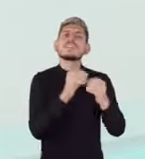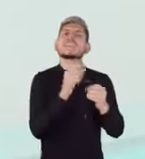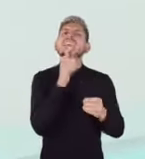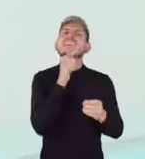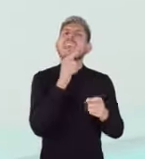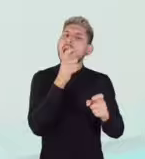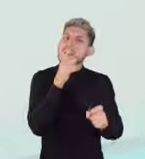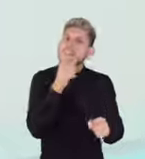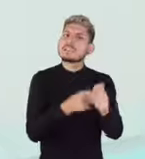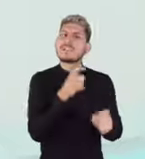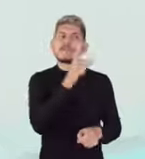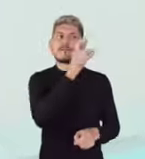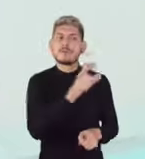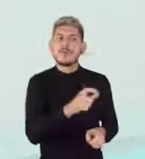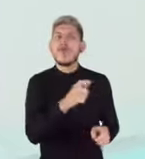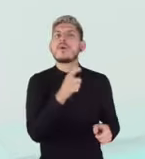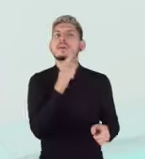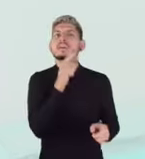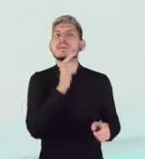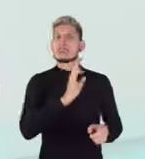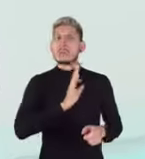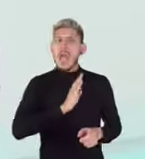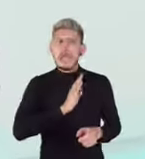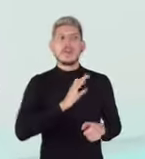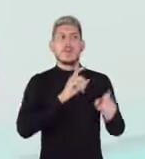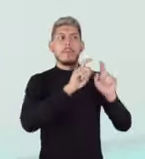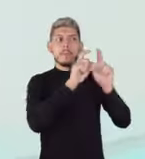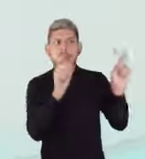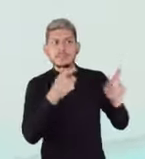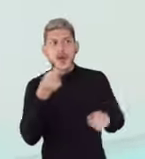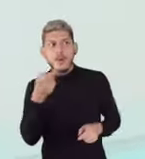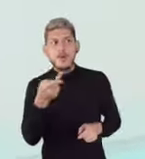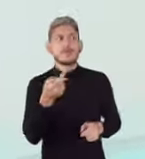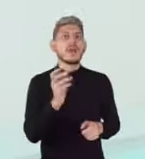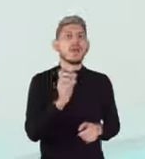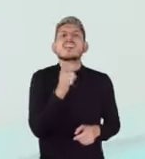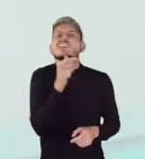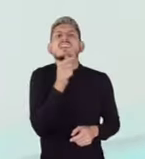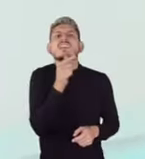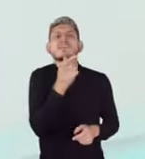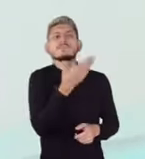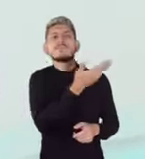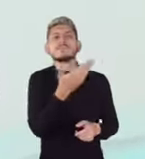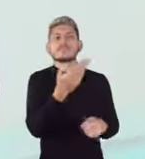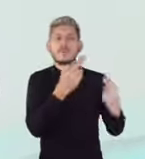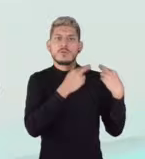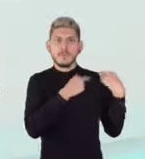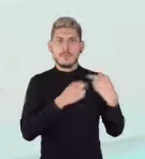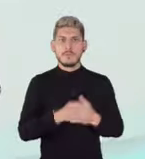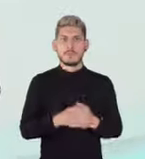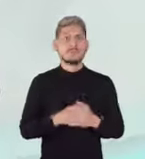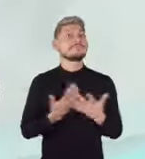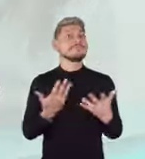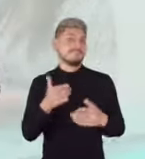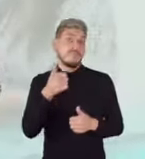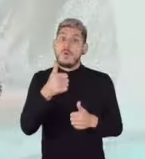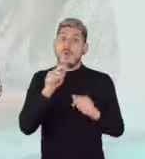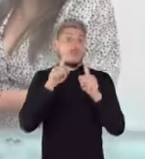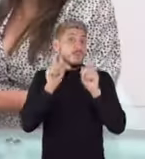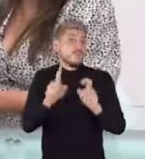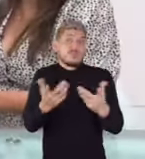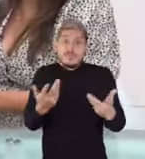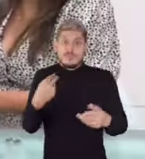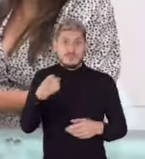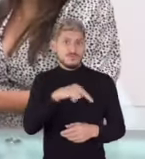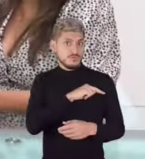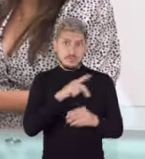es específicamente el departamento técnico, la empresa pública, o quiénes son los que están alrededor de esto? Esa es una muy buena pregunta que nosotros siempre